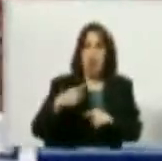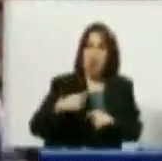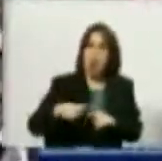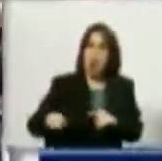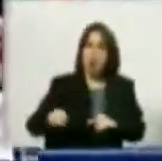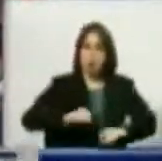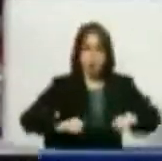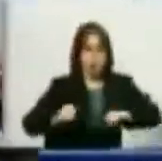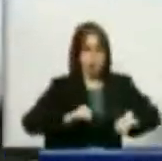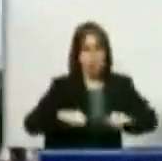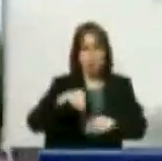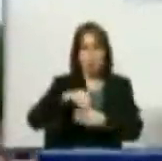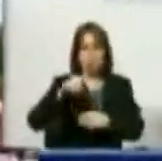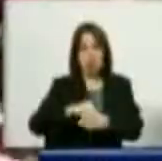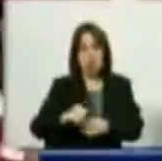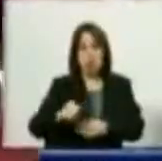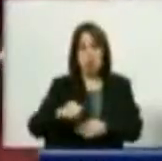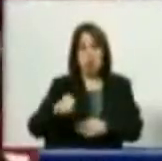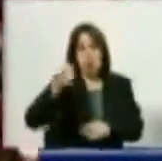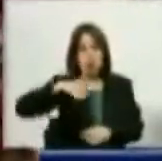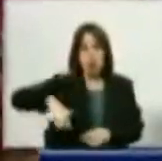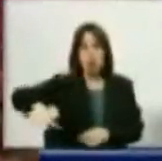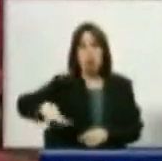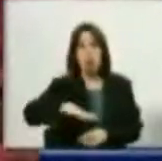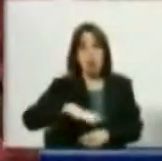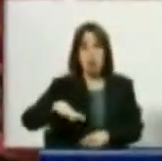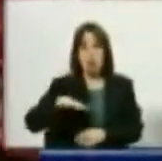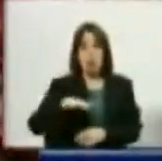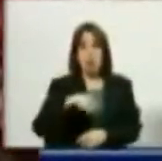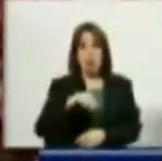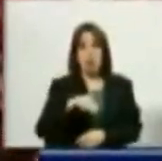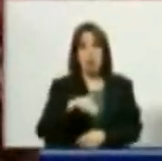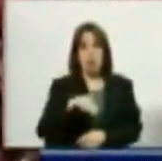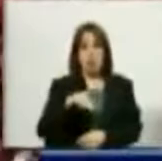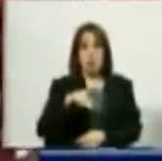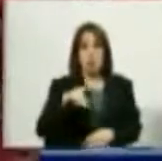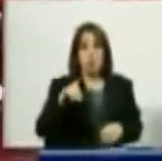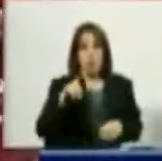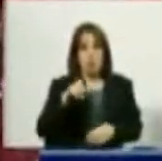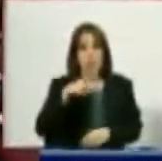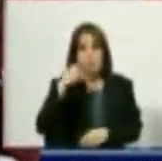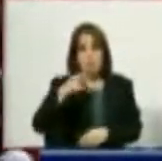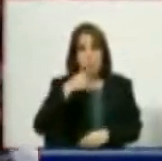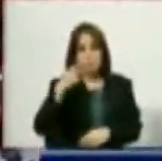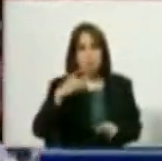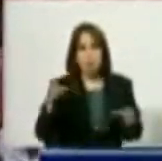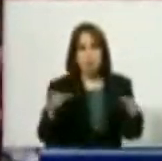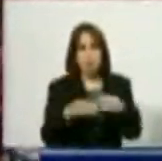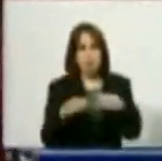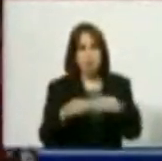pueblo o partidos socialista los tupamaros